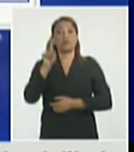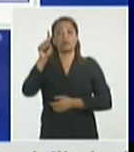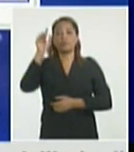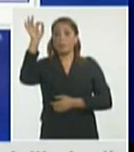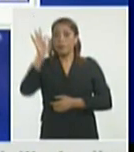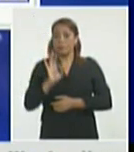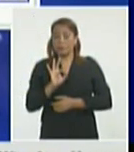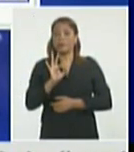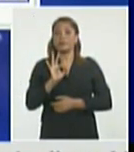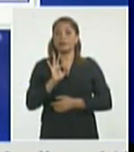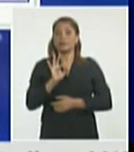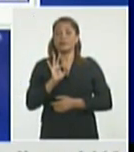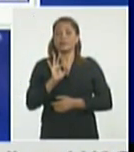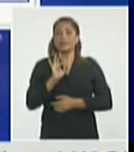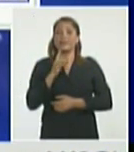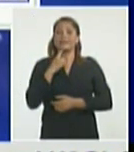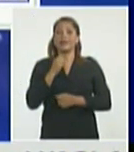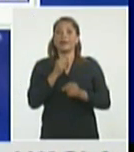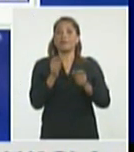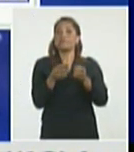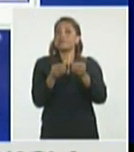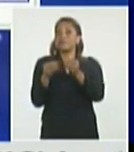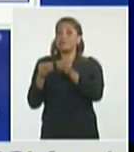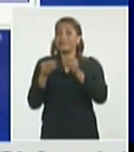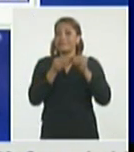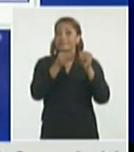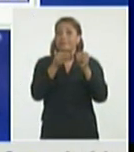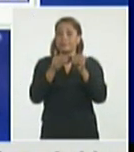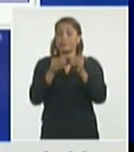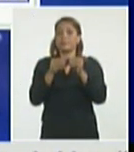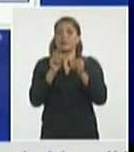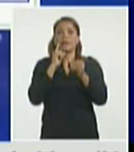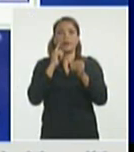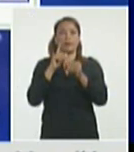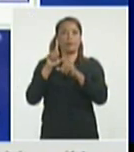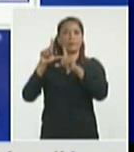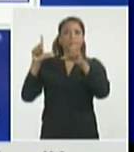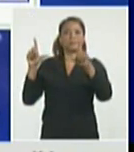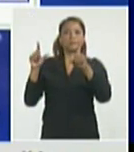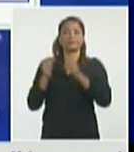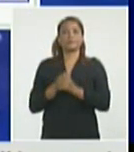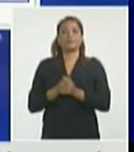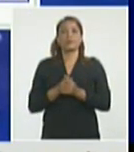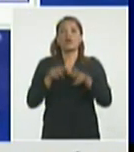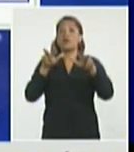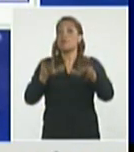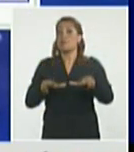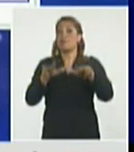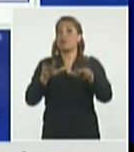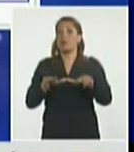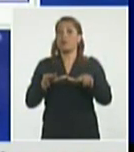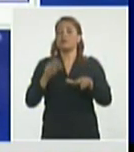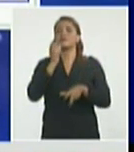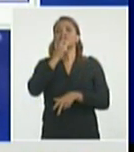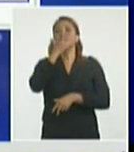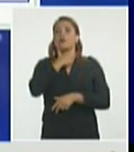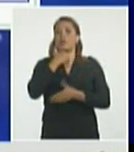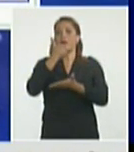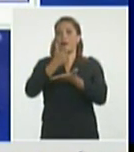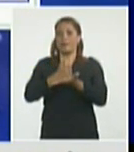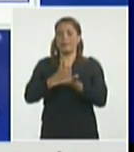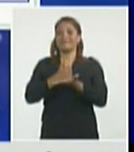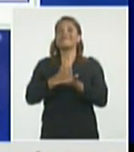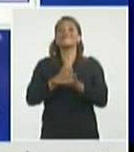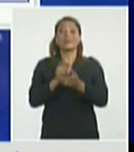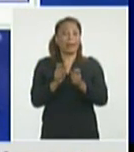82,1% de la incidencia en los últimos 15 días, ahí lo tienen. Morón y Ciego de Ávila,